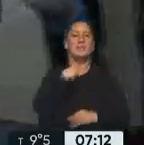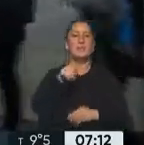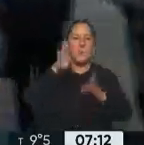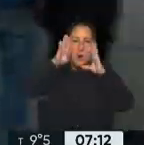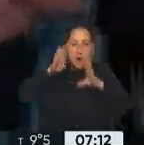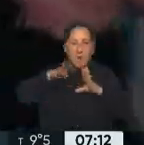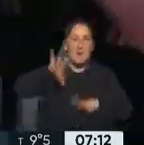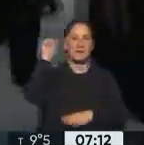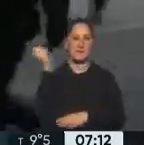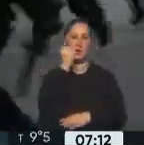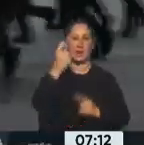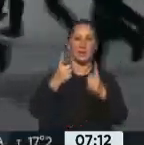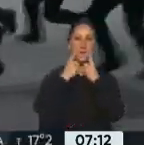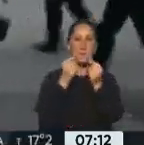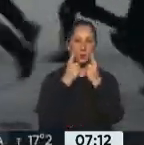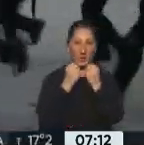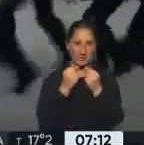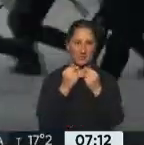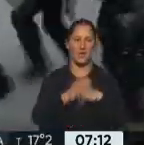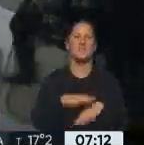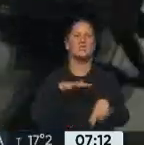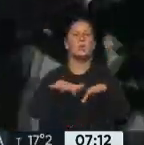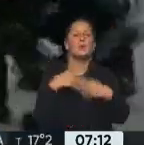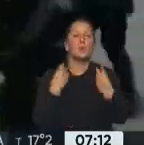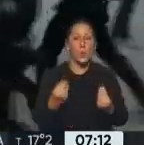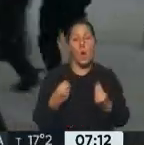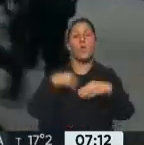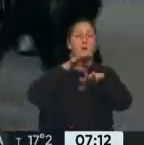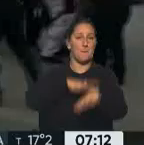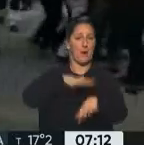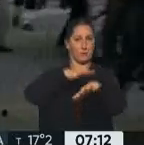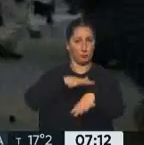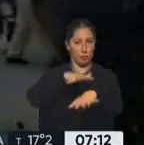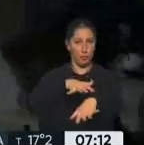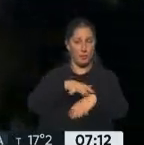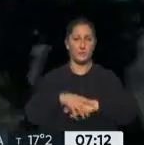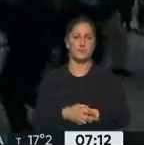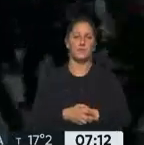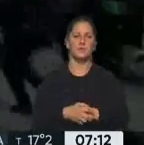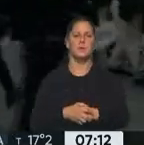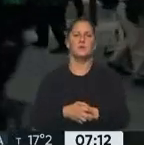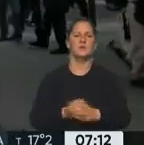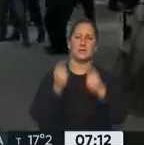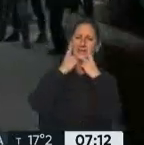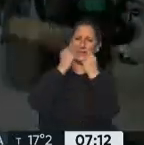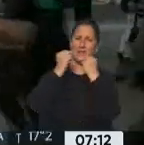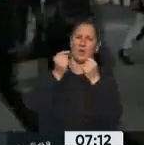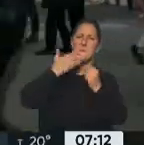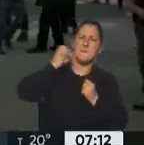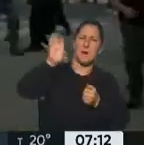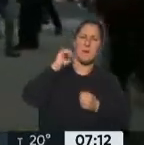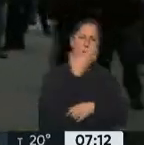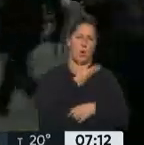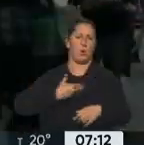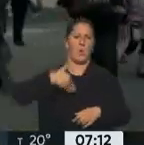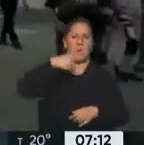importantes de las protestas. Lo que sucedió, bueno, fue que se marchó, criticó principalmente al gobierno de